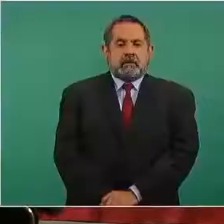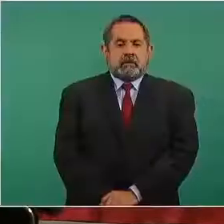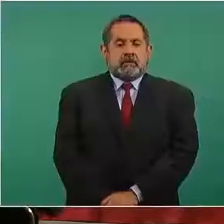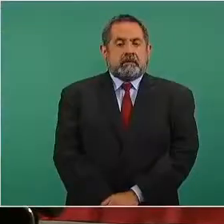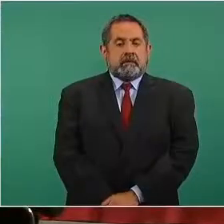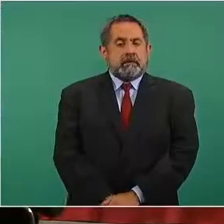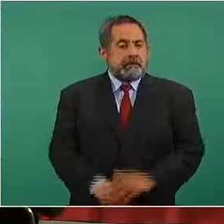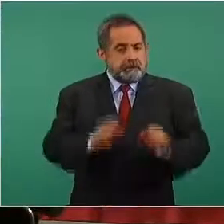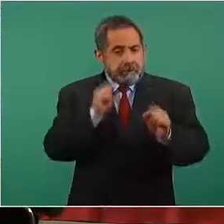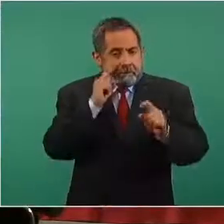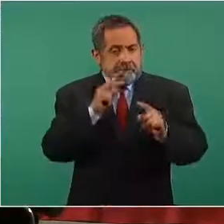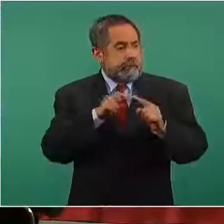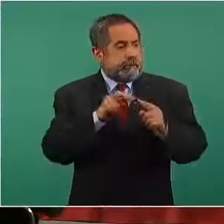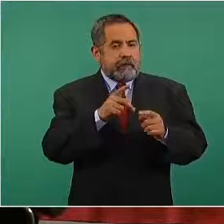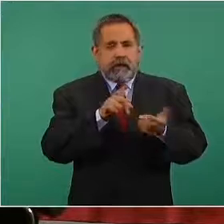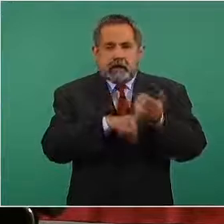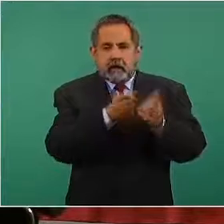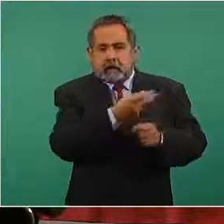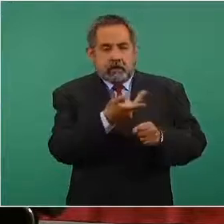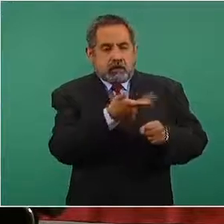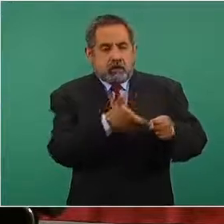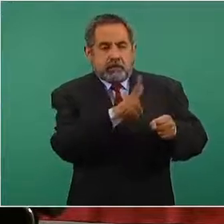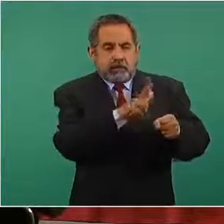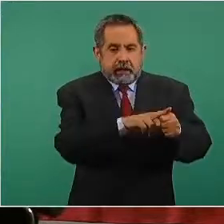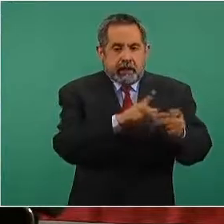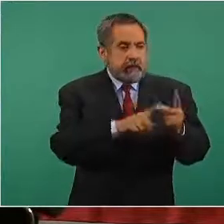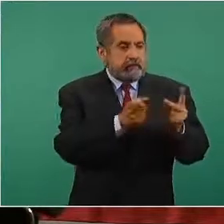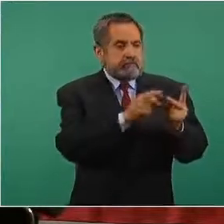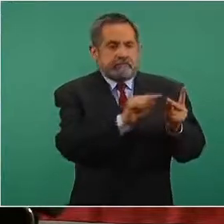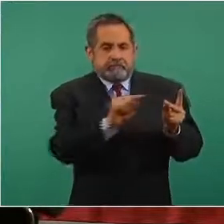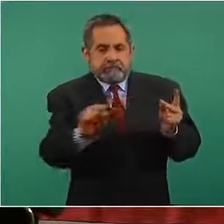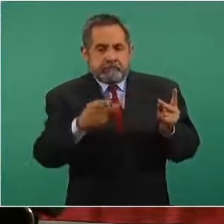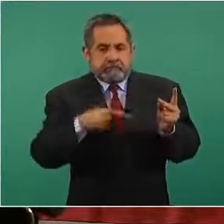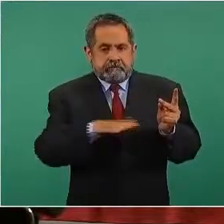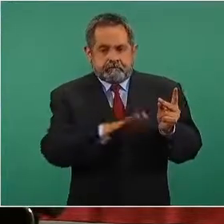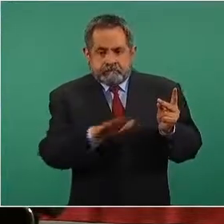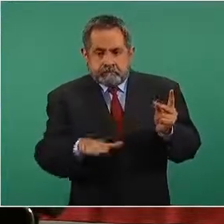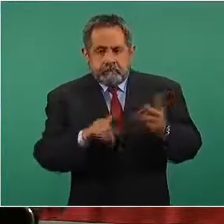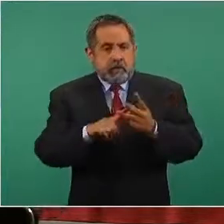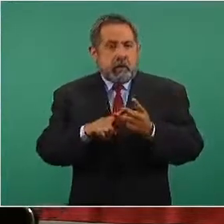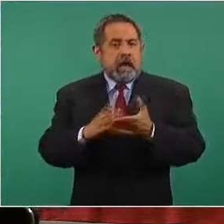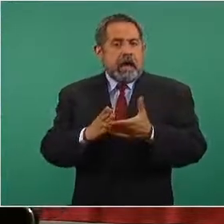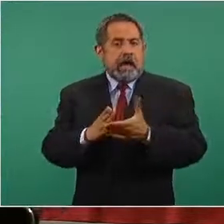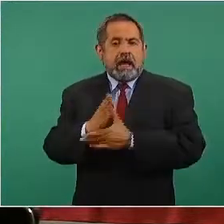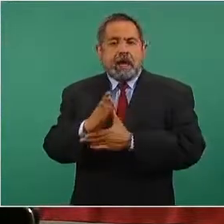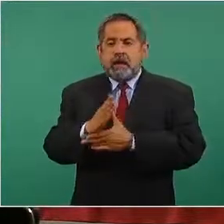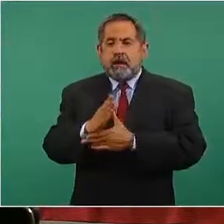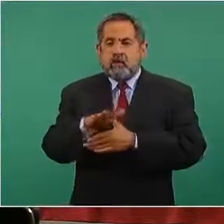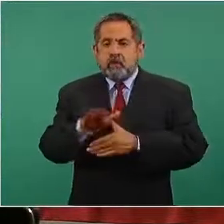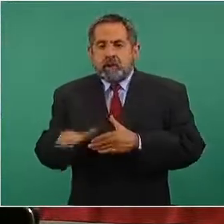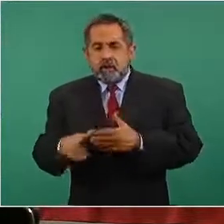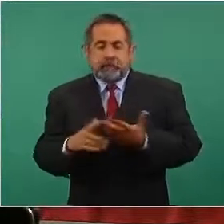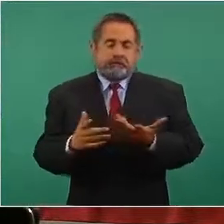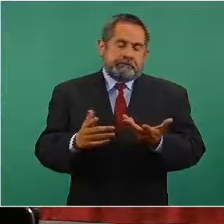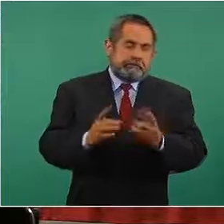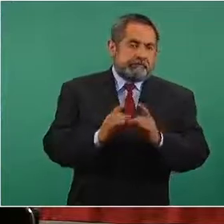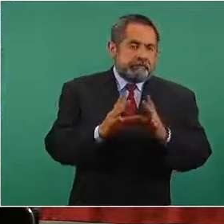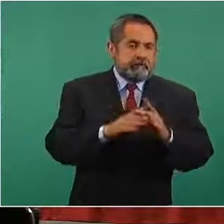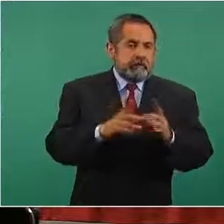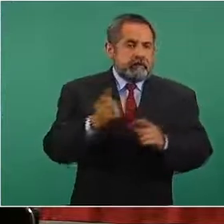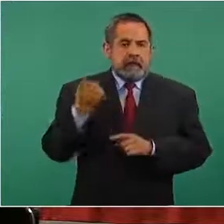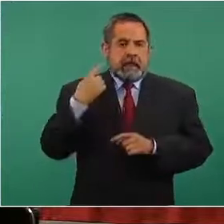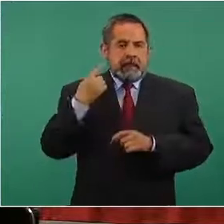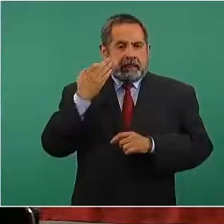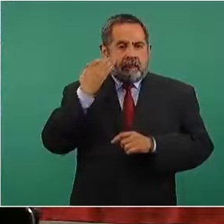incidentes, como con hospitalizaciones, como con mortalidad y como con exceso de mortalidad, ¿no? Es un pico que tuvimos en una parte del